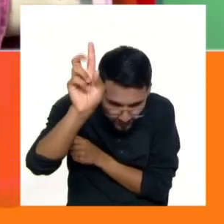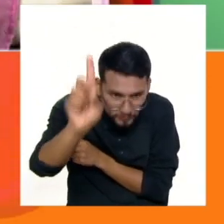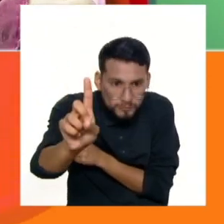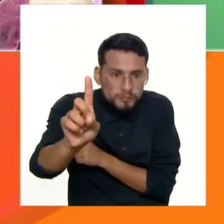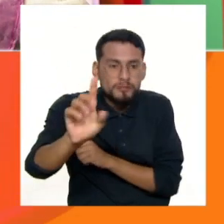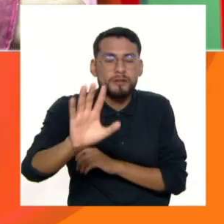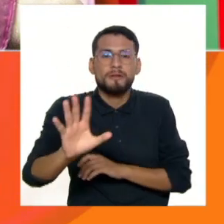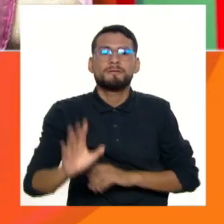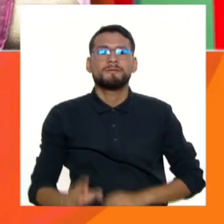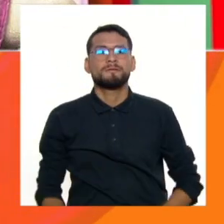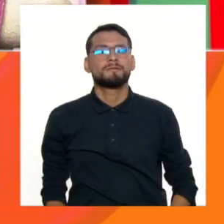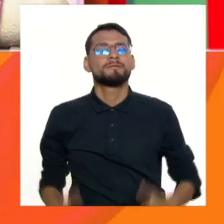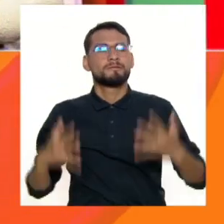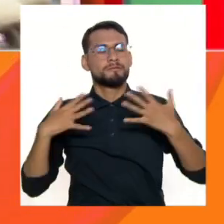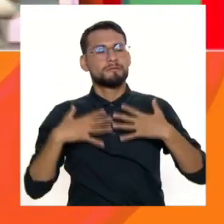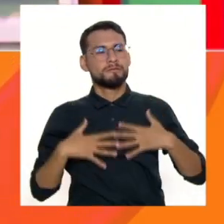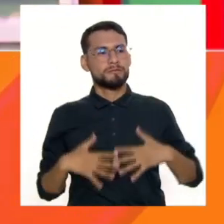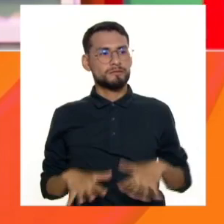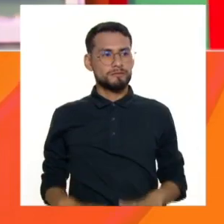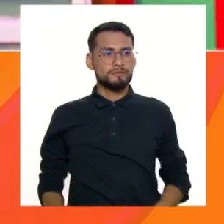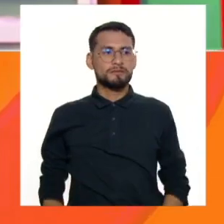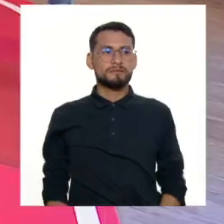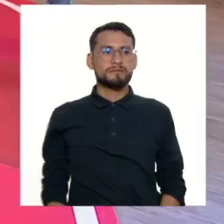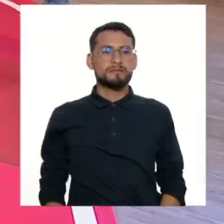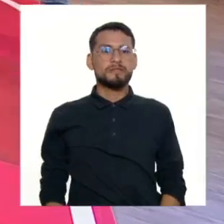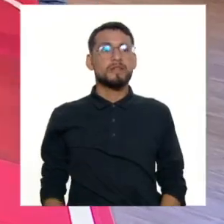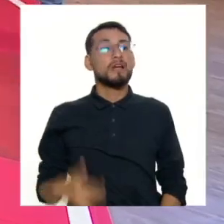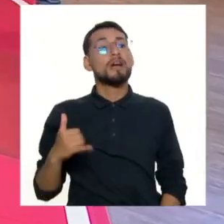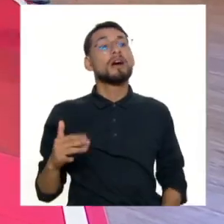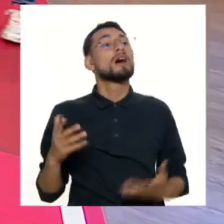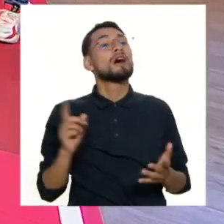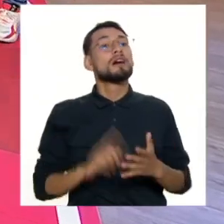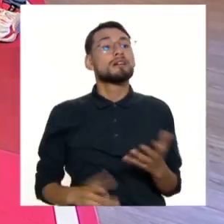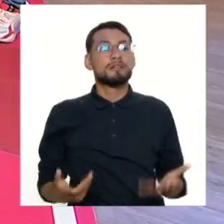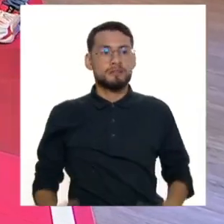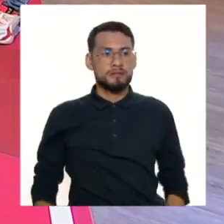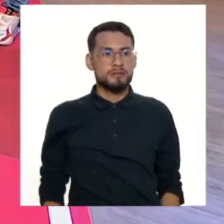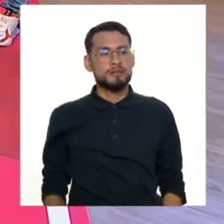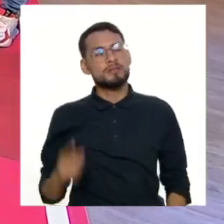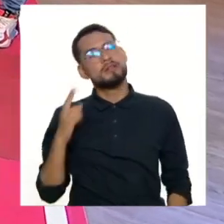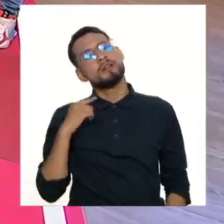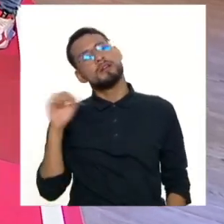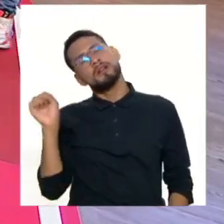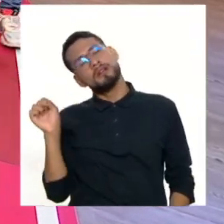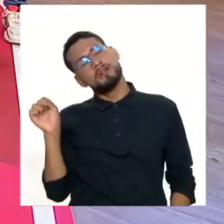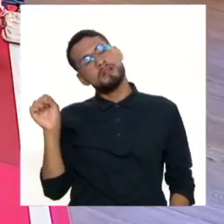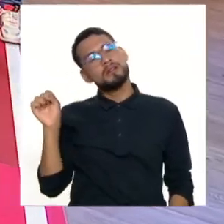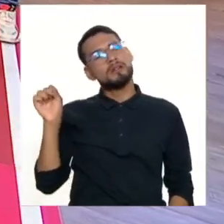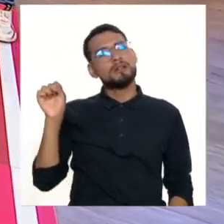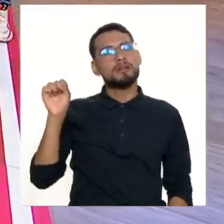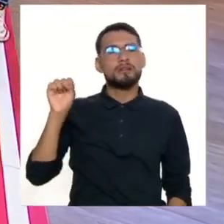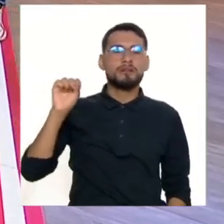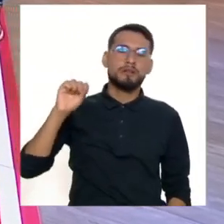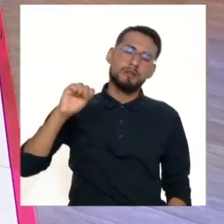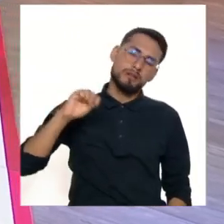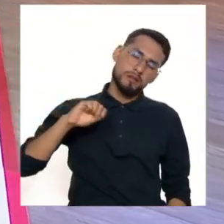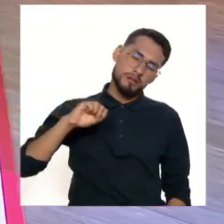3, 2, 1. Relajamos. Y para complementar un poquito, movemos la cabecita lentamente hacia los